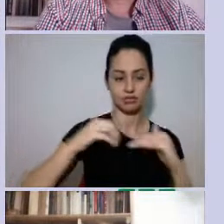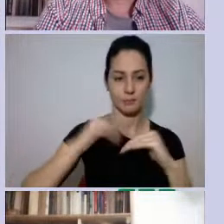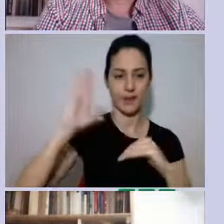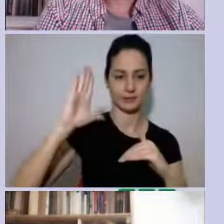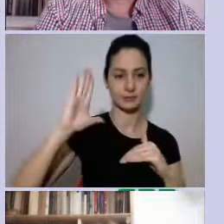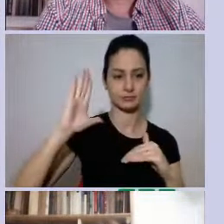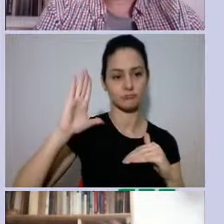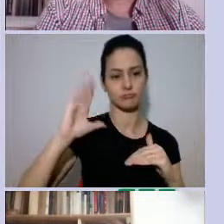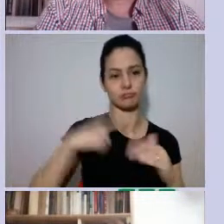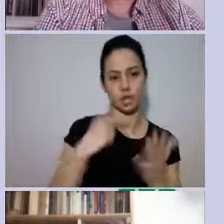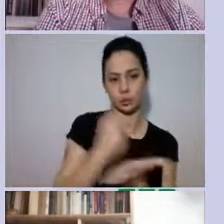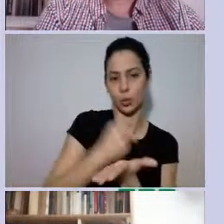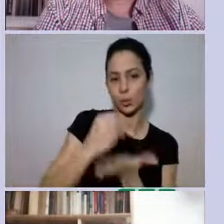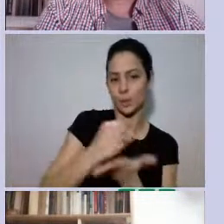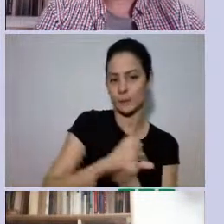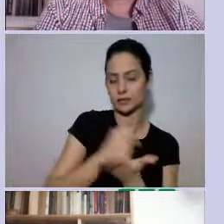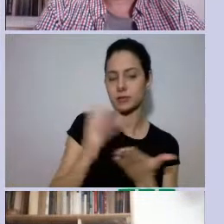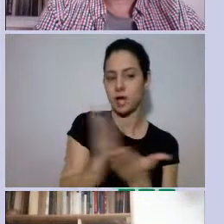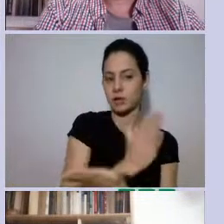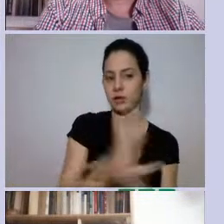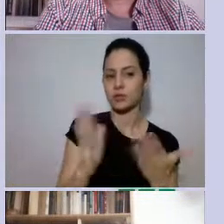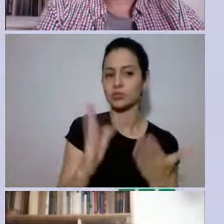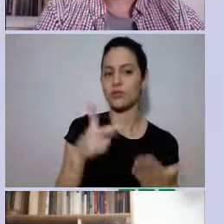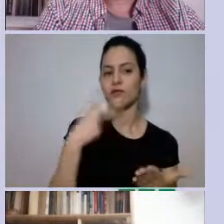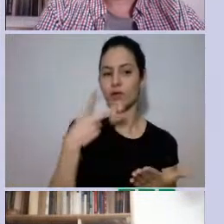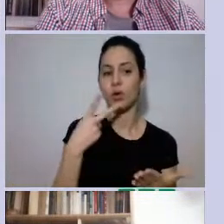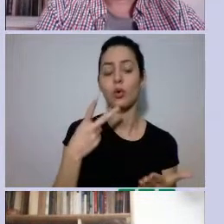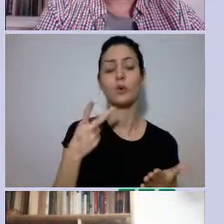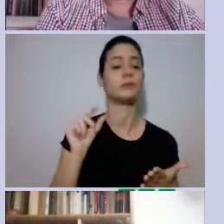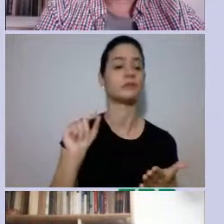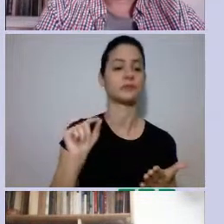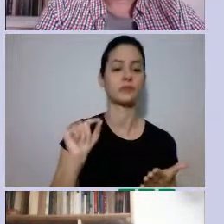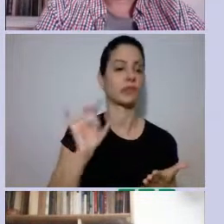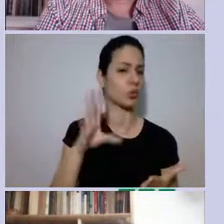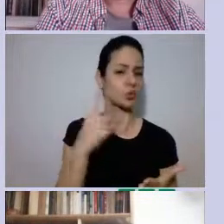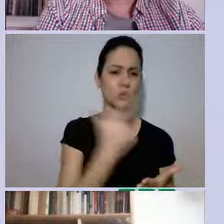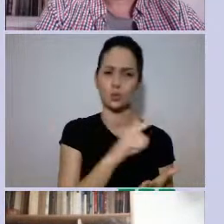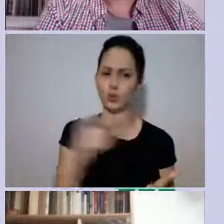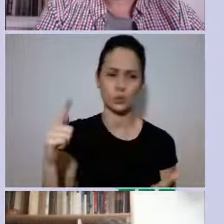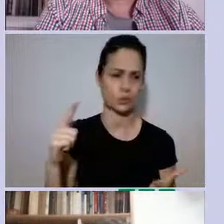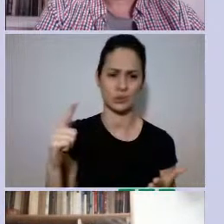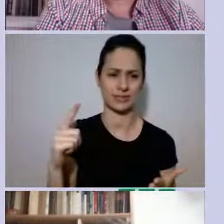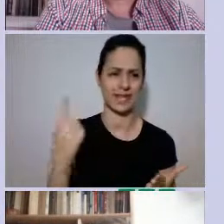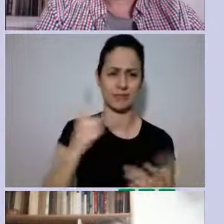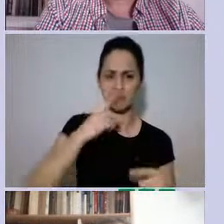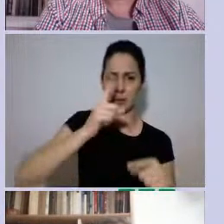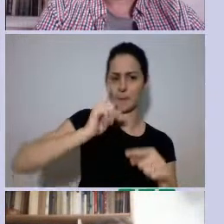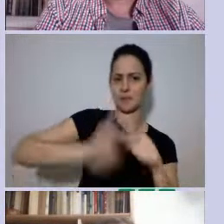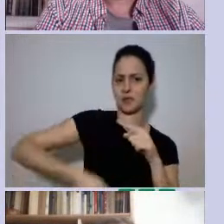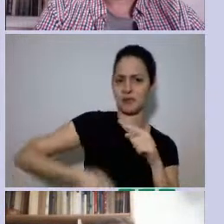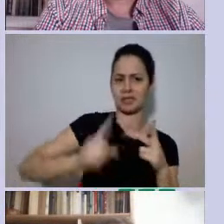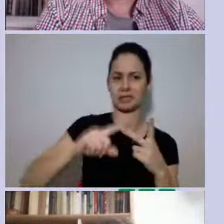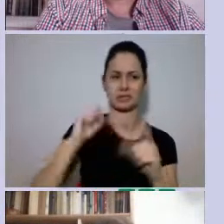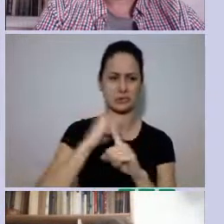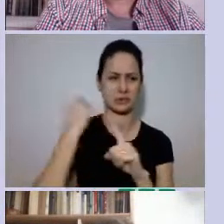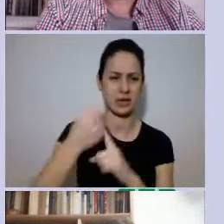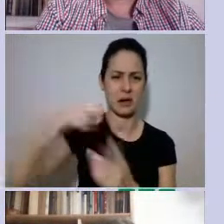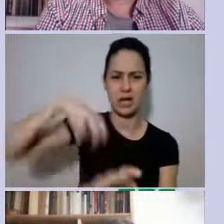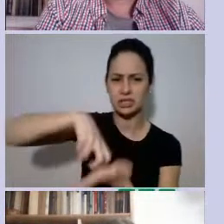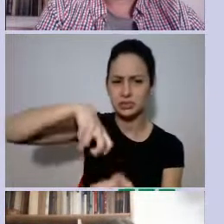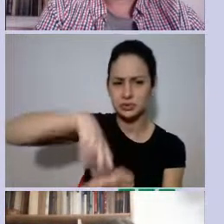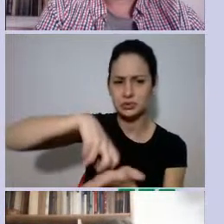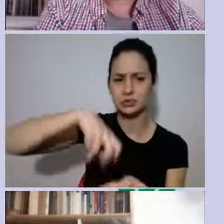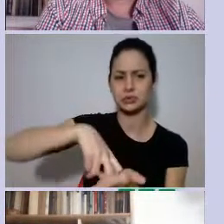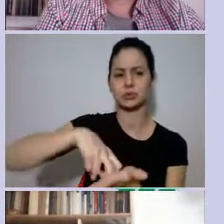algunos de los documentos, con lo cual no había sobre ellas una censura social o un castigo para la